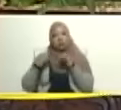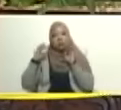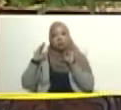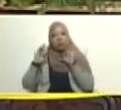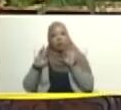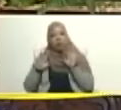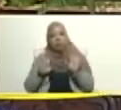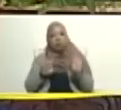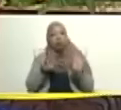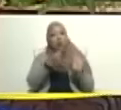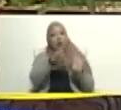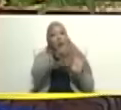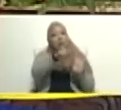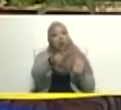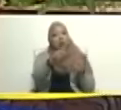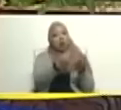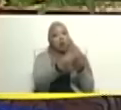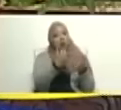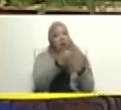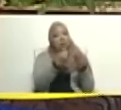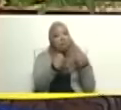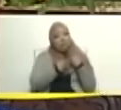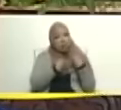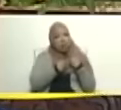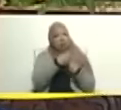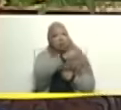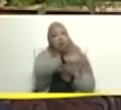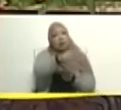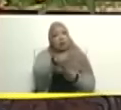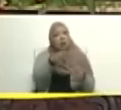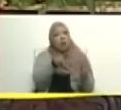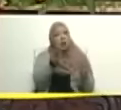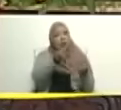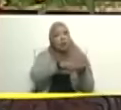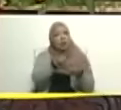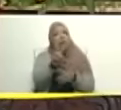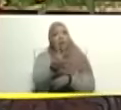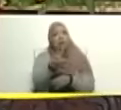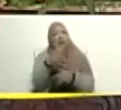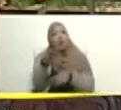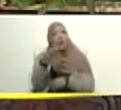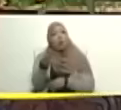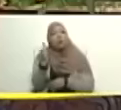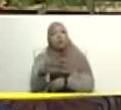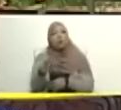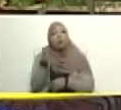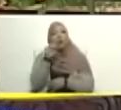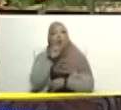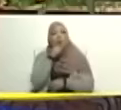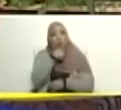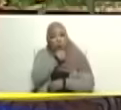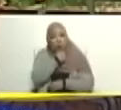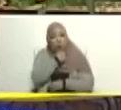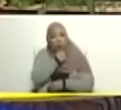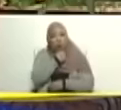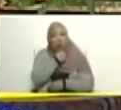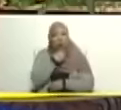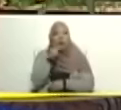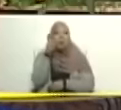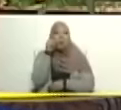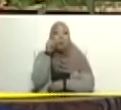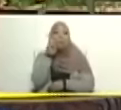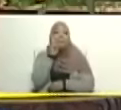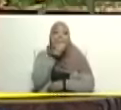retorno, Colombia quiere ayudar a construirlo. Sea el retorno Colombia, porque los abuelos de esas personas, sus padres